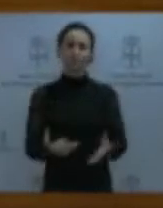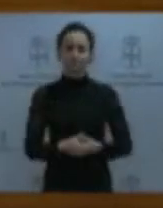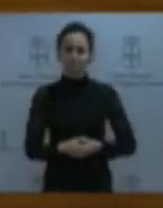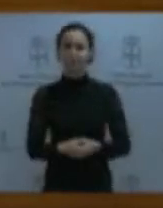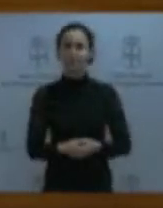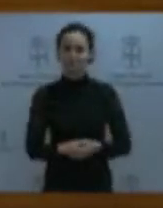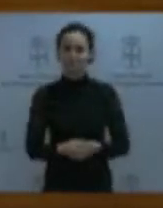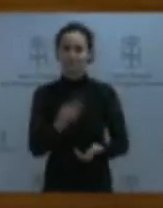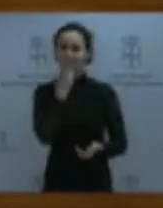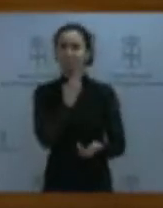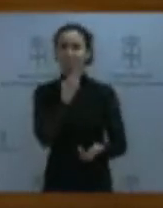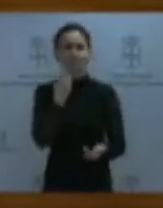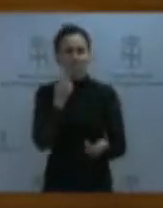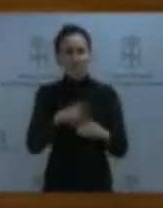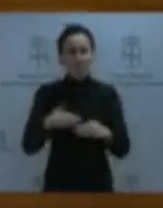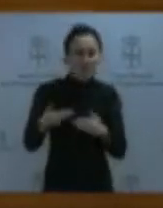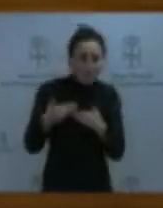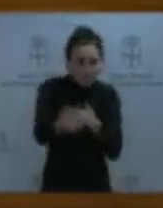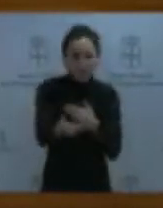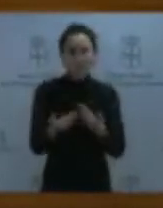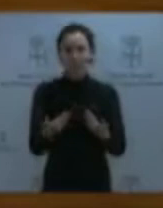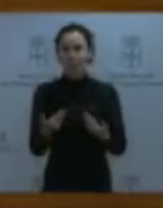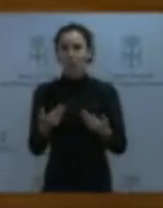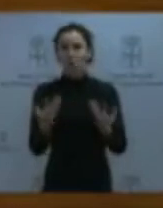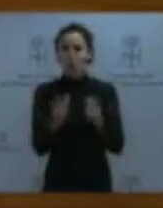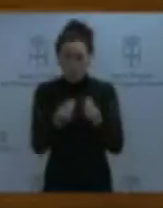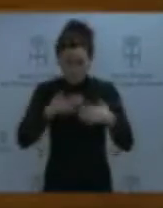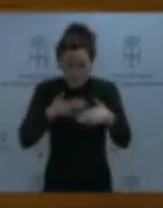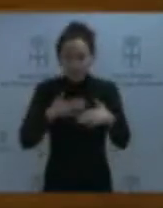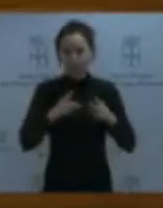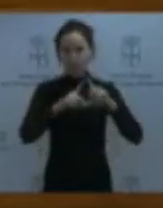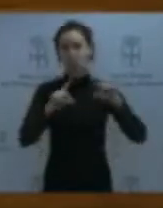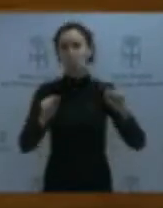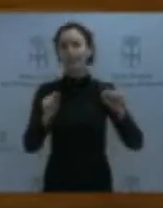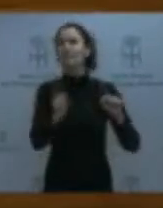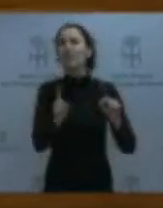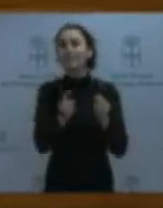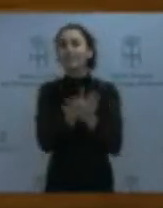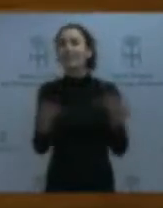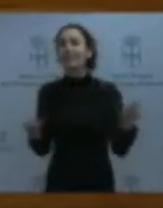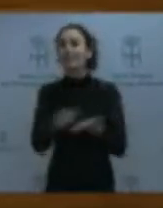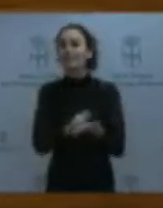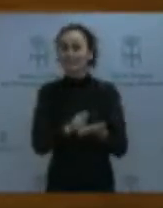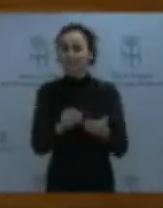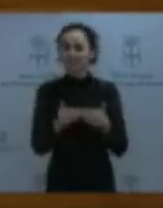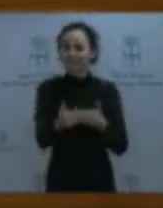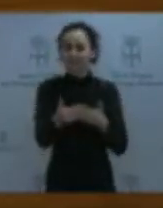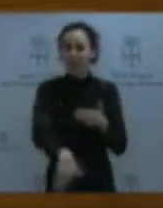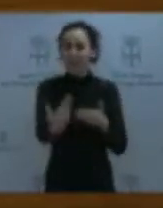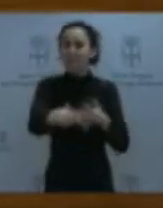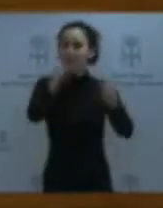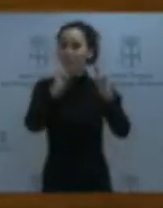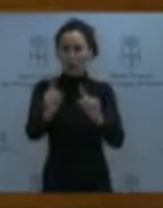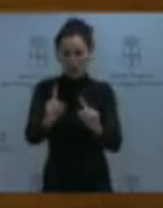el compromiso con el futuro de nuestra tierra y no con los próximos 19 meses pasa precisamente por esto. Claro que ustedes no están